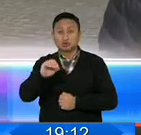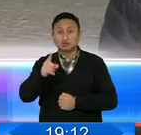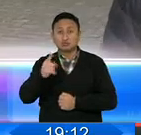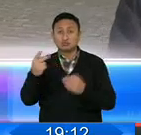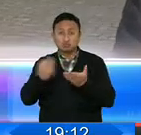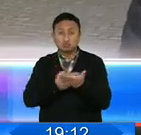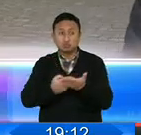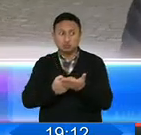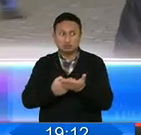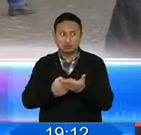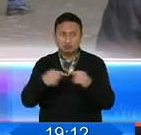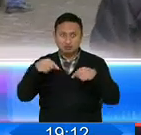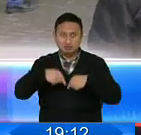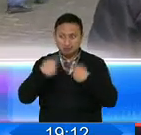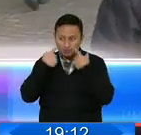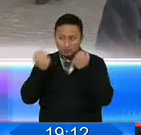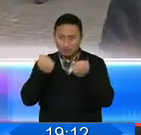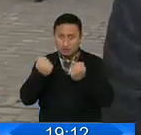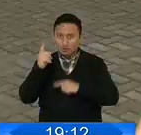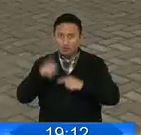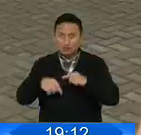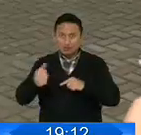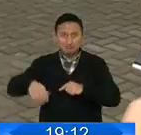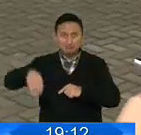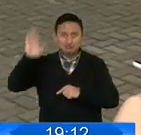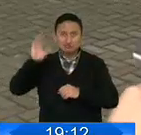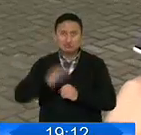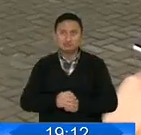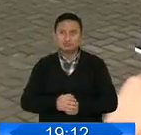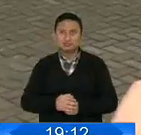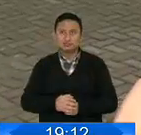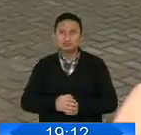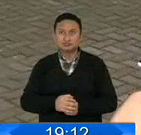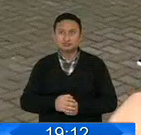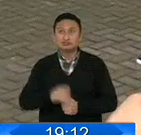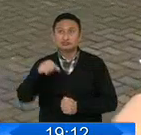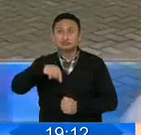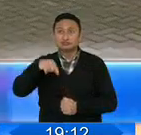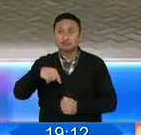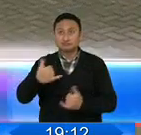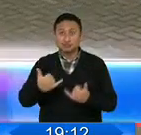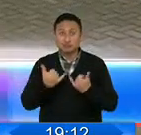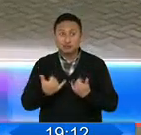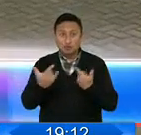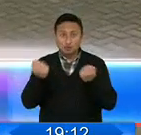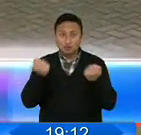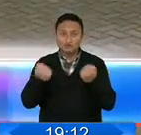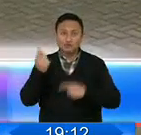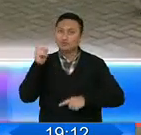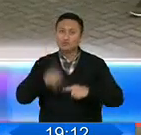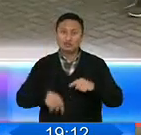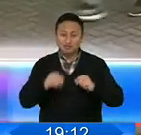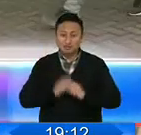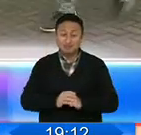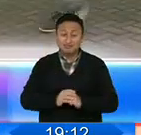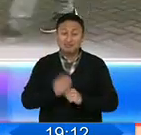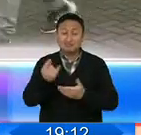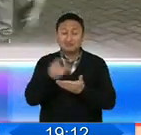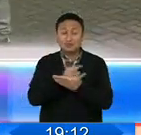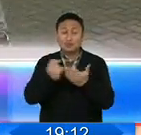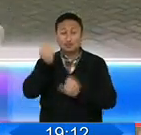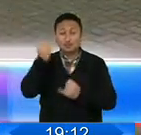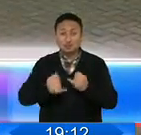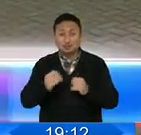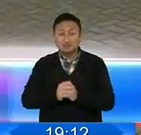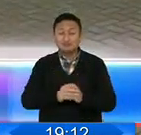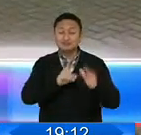supera bastante el número de autoridades. Nosotros ya hemos superado nuestra capacidad de control. El fin de semana tuvimos 60